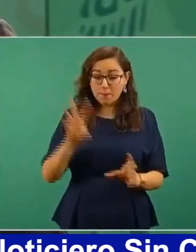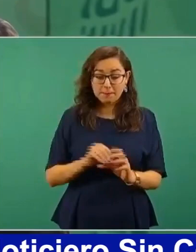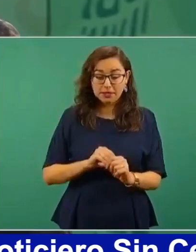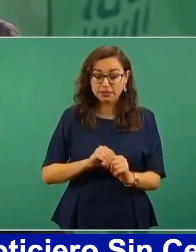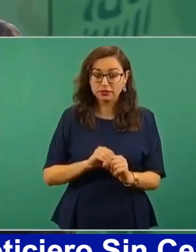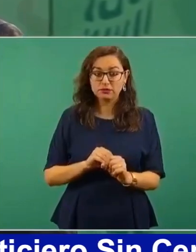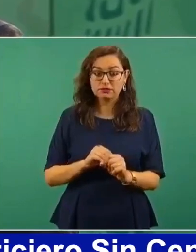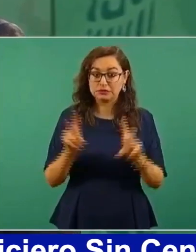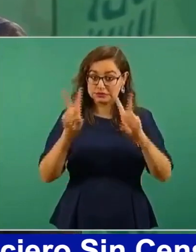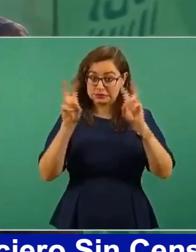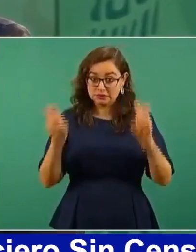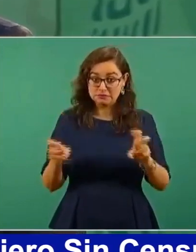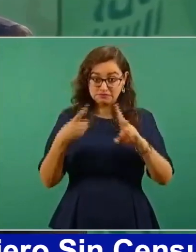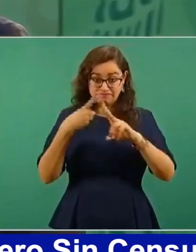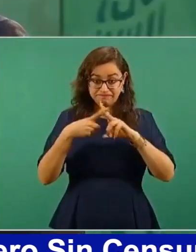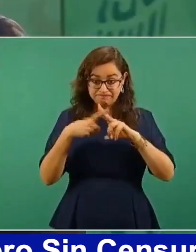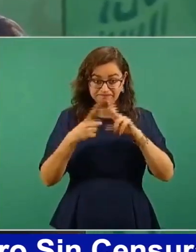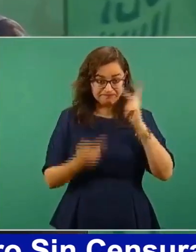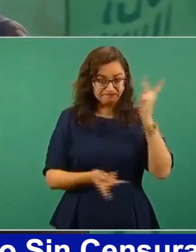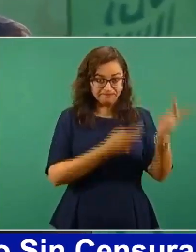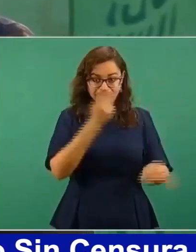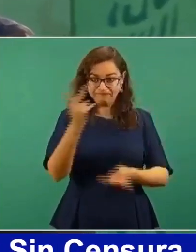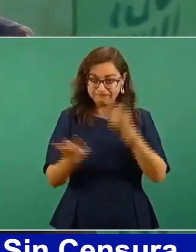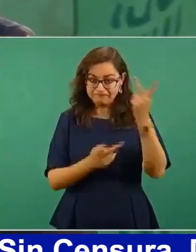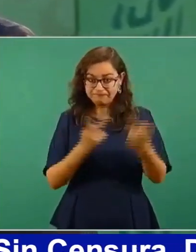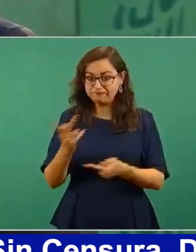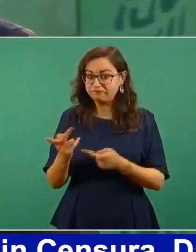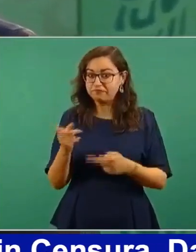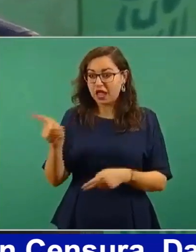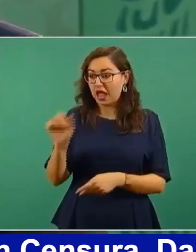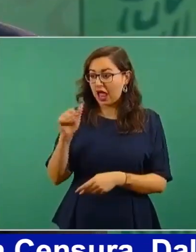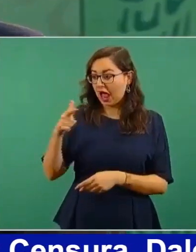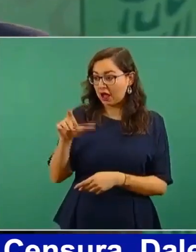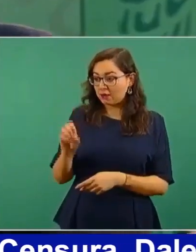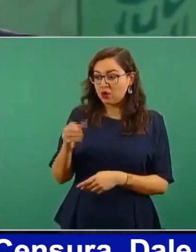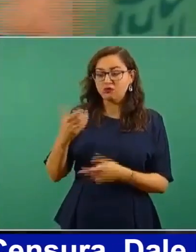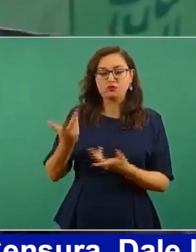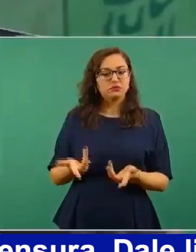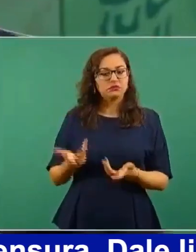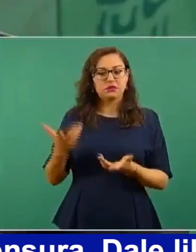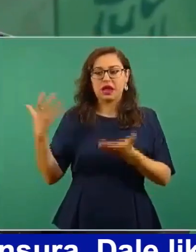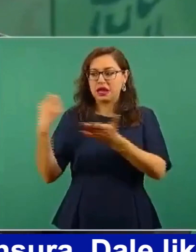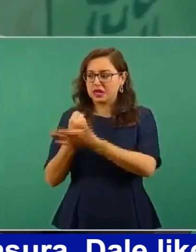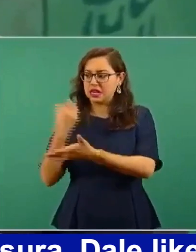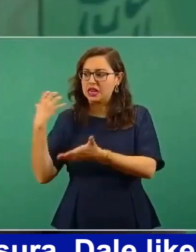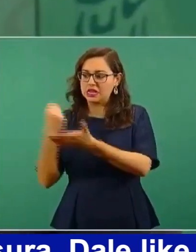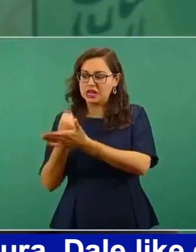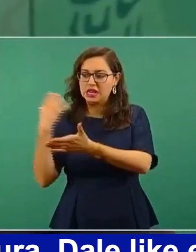las encuestas de salida, y en todas, arriba. Y Mitofsky